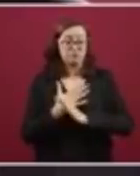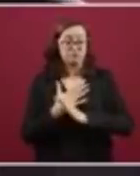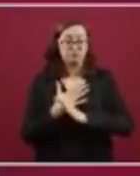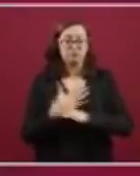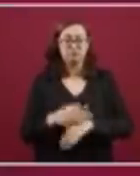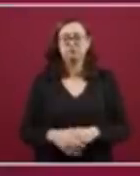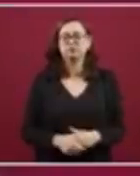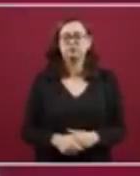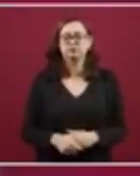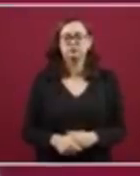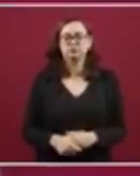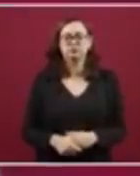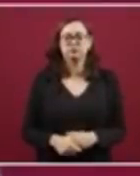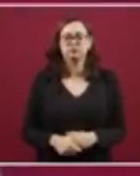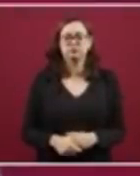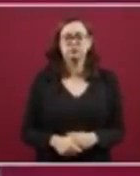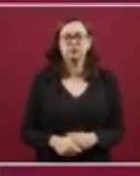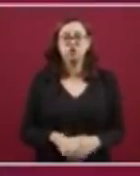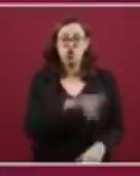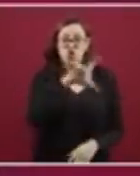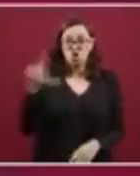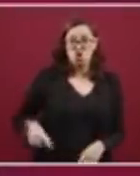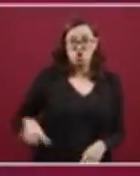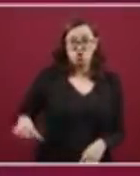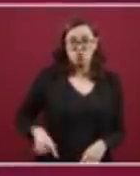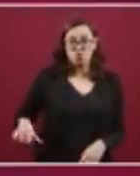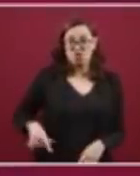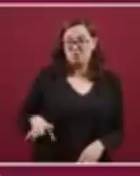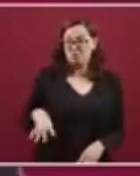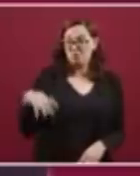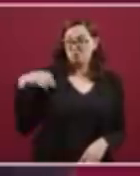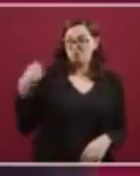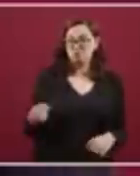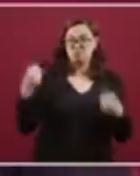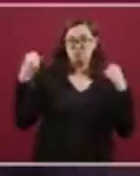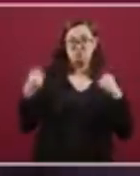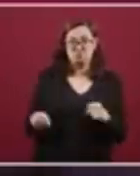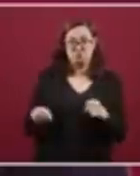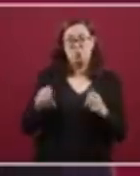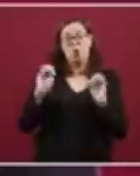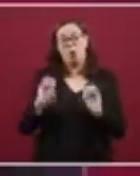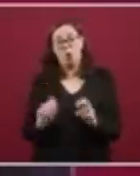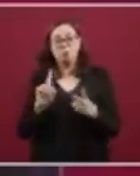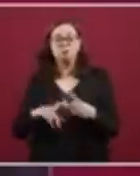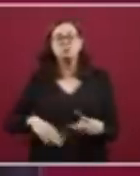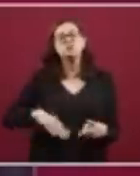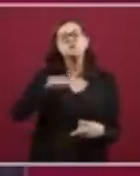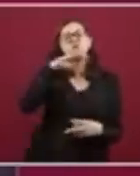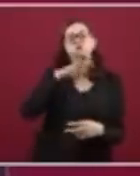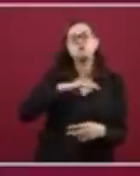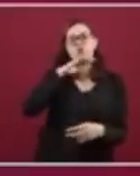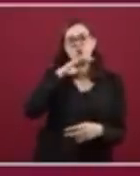dejará de ser, por autoritarismo o por omisión,